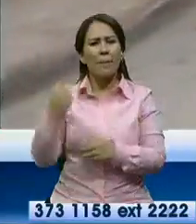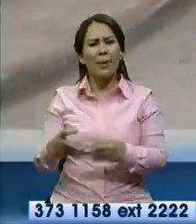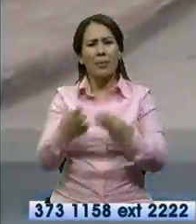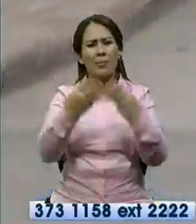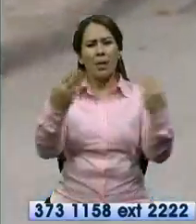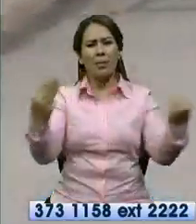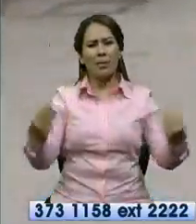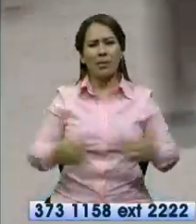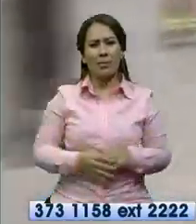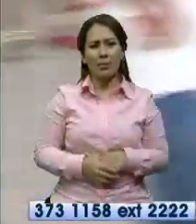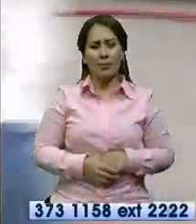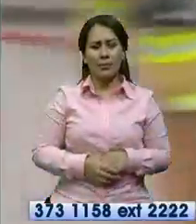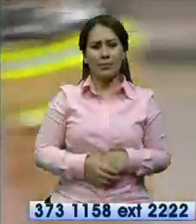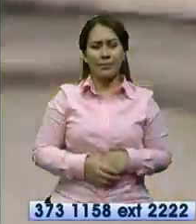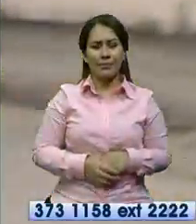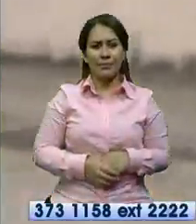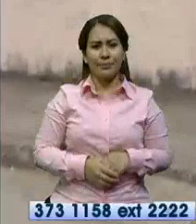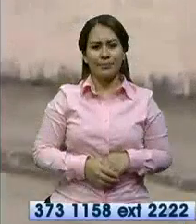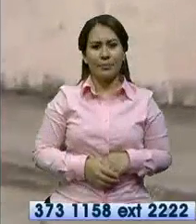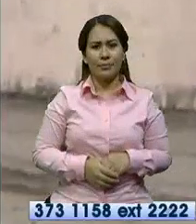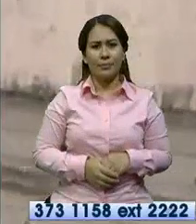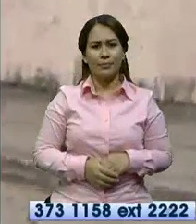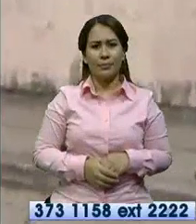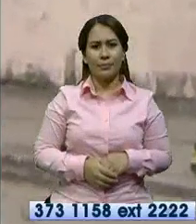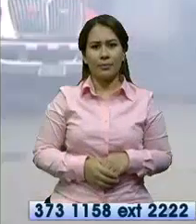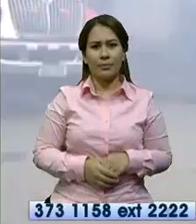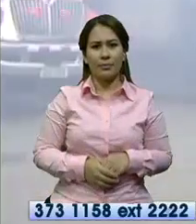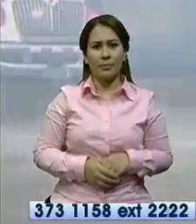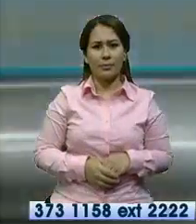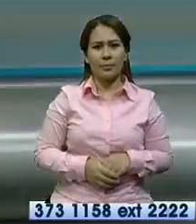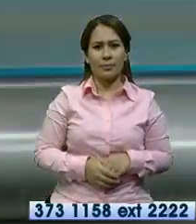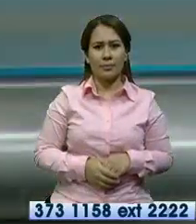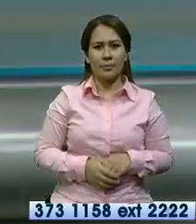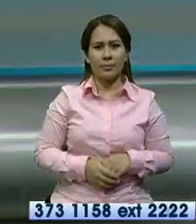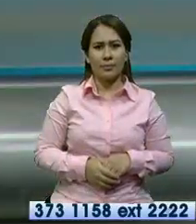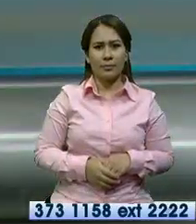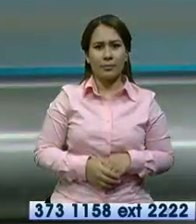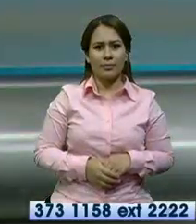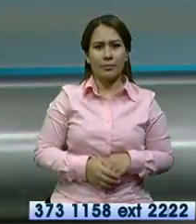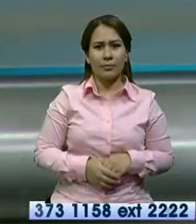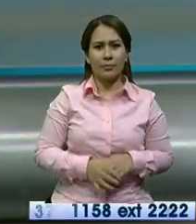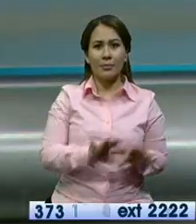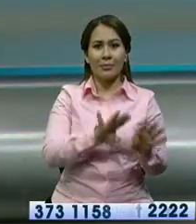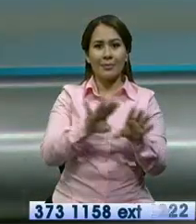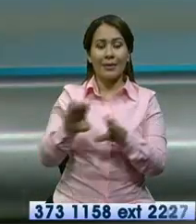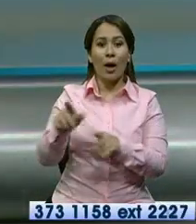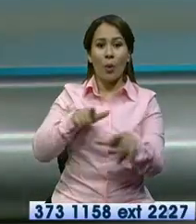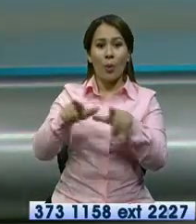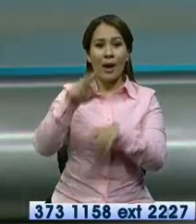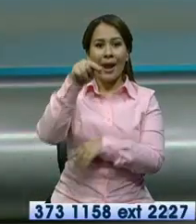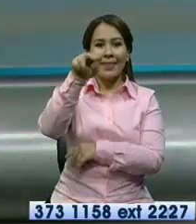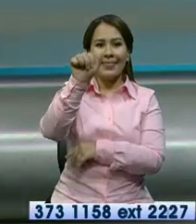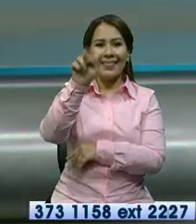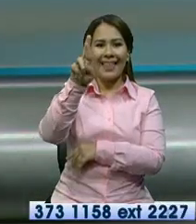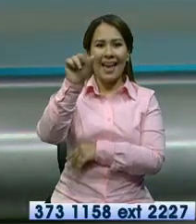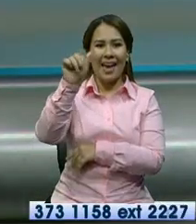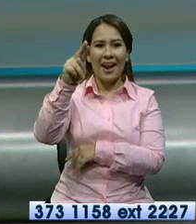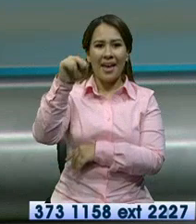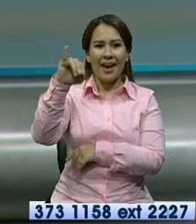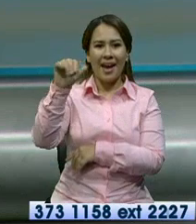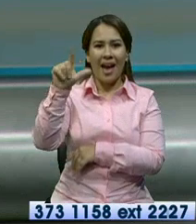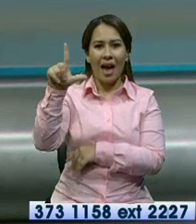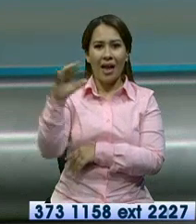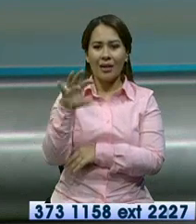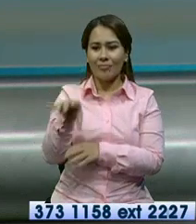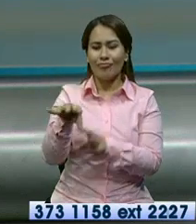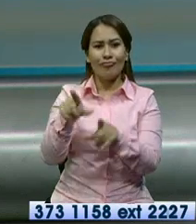materiales. Naranjal es un cantón de la provincia del Guayas.